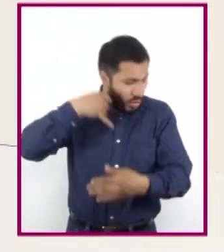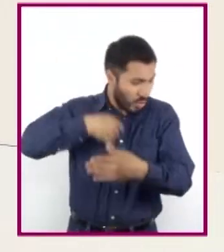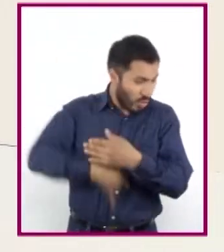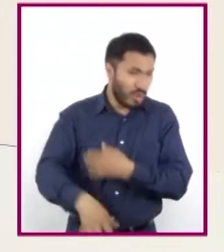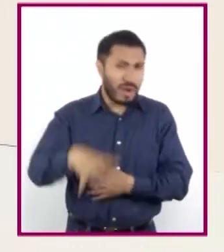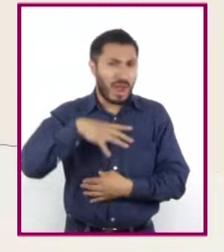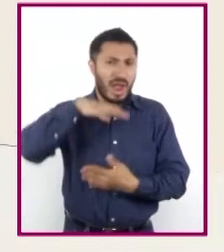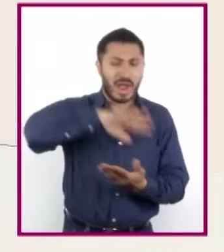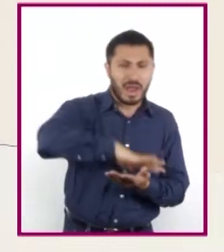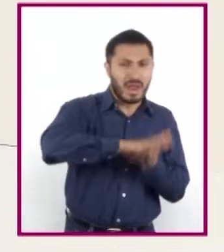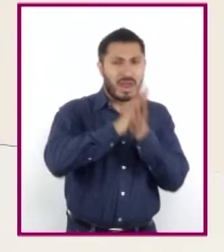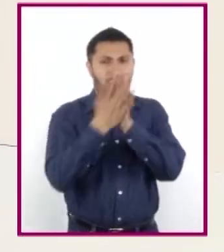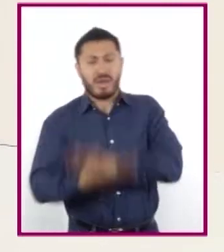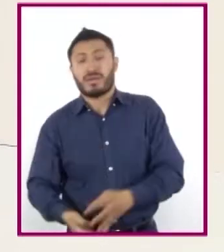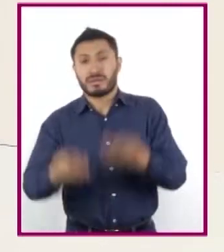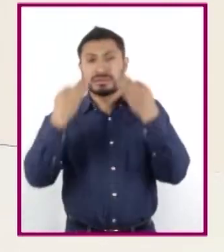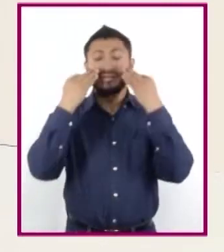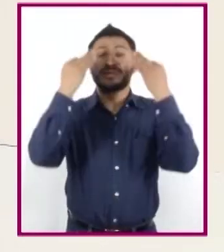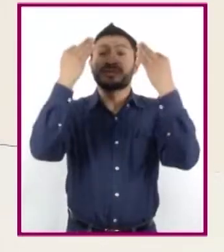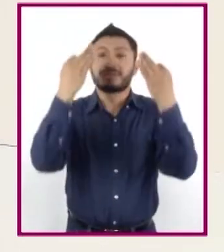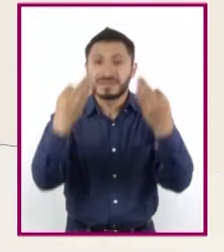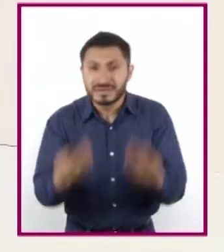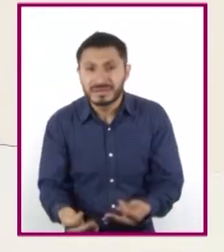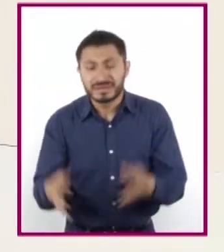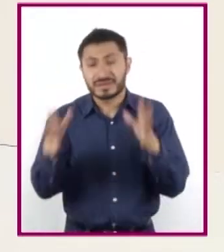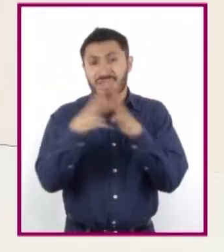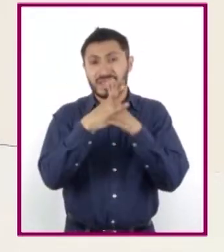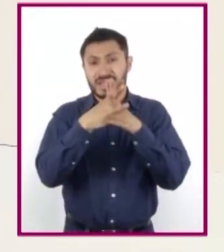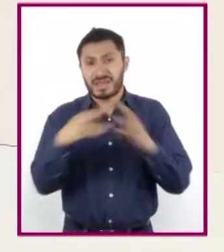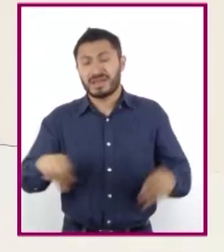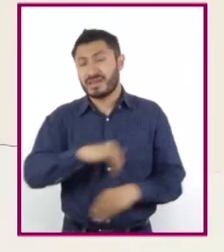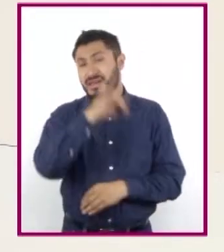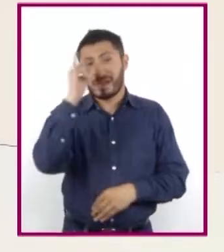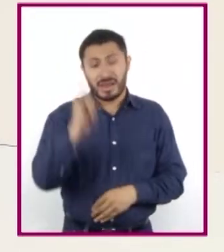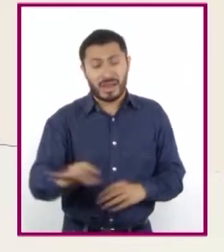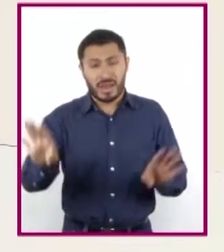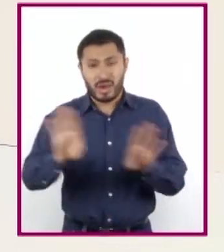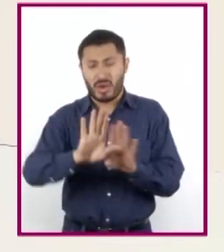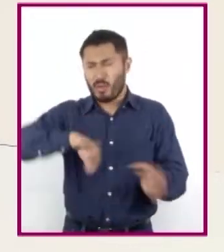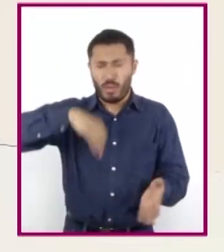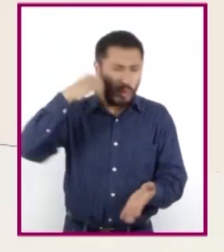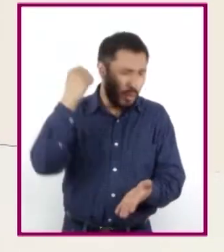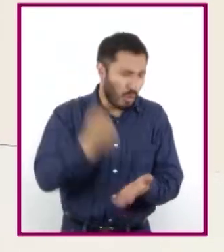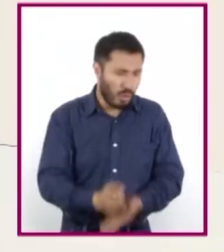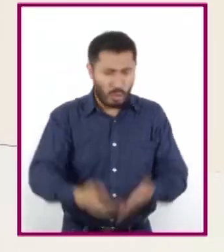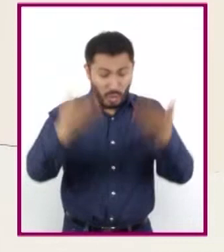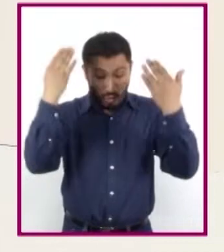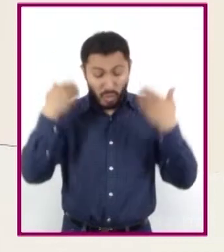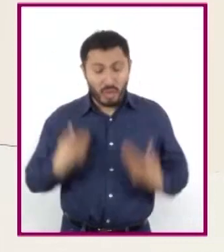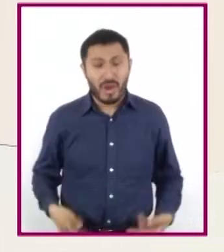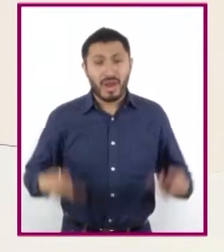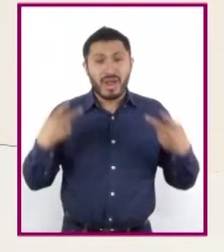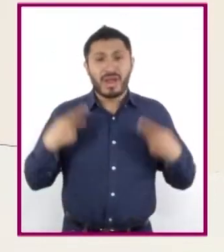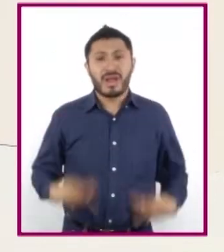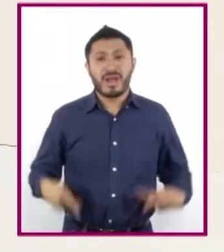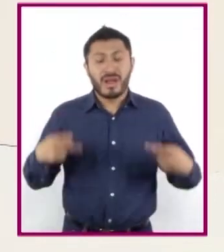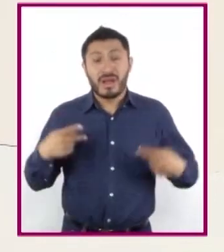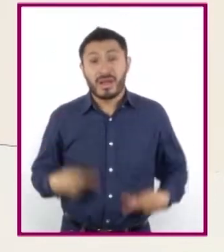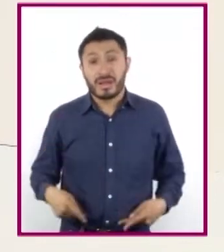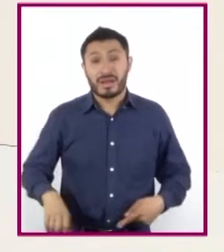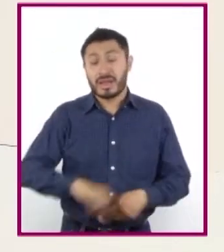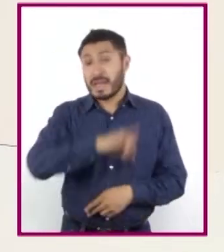en testimonios imperecederos, en huellas humanas que no envejecen ni pierden valor por el paso del